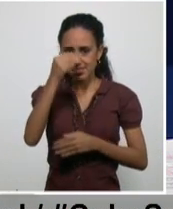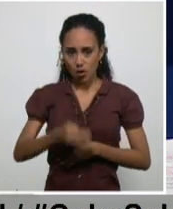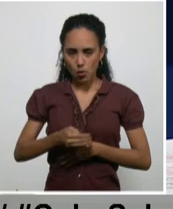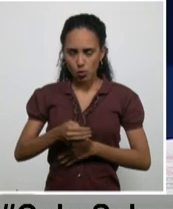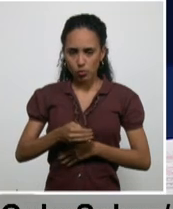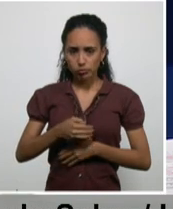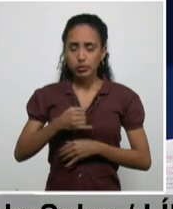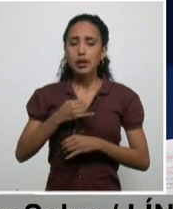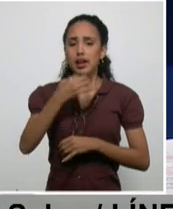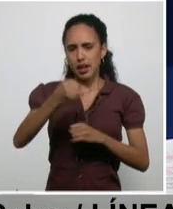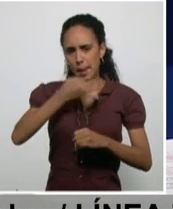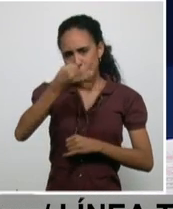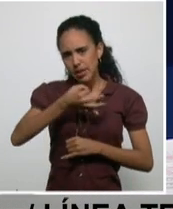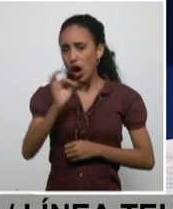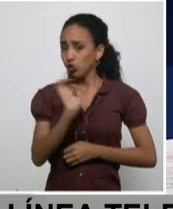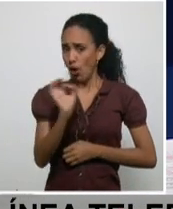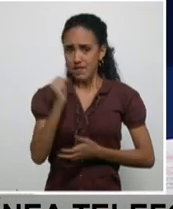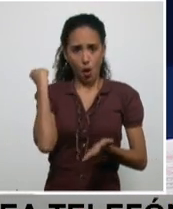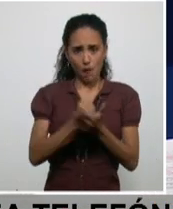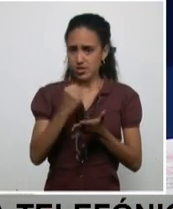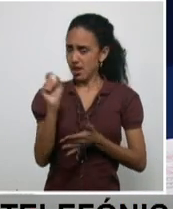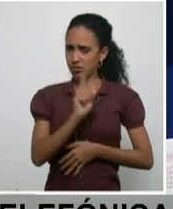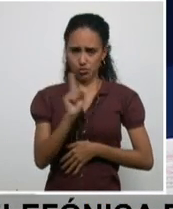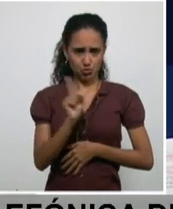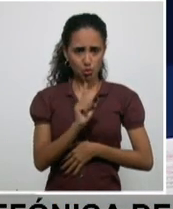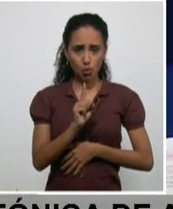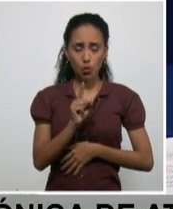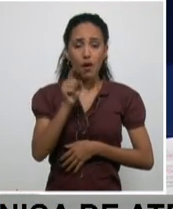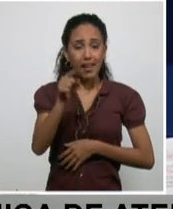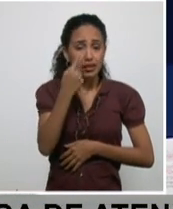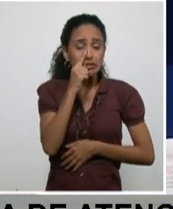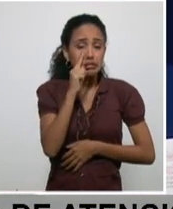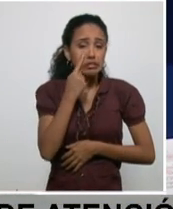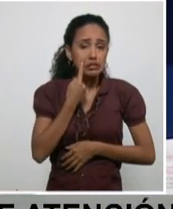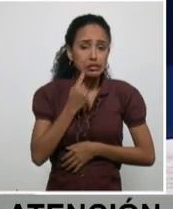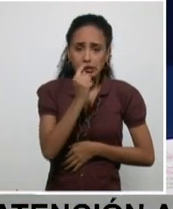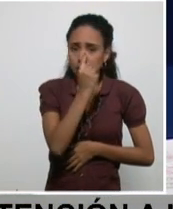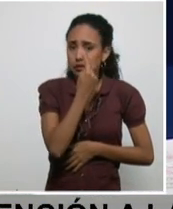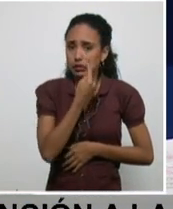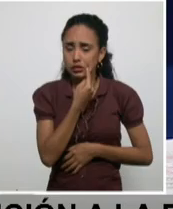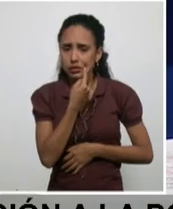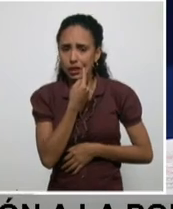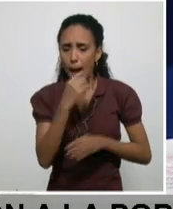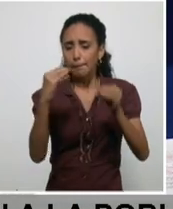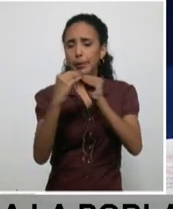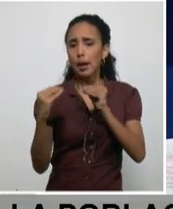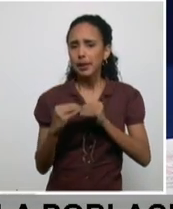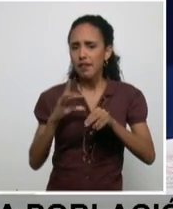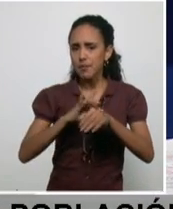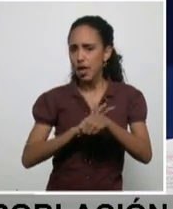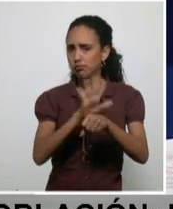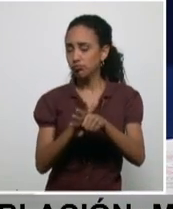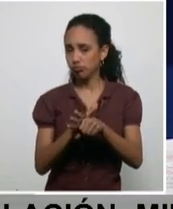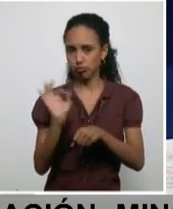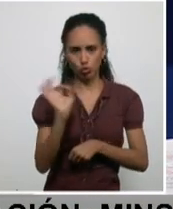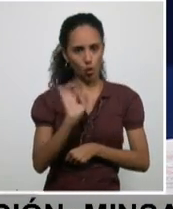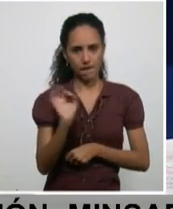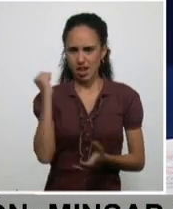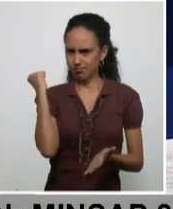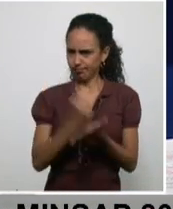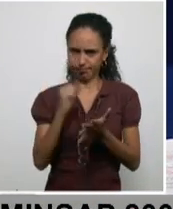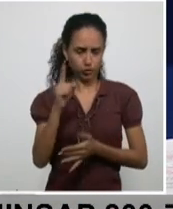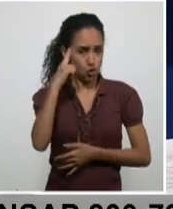con precisión que estas secreciones transmitan la enfermedad. O sea, una cosa